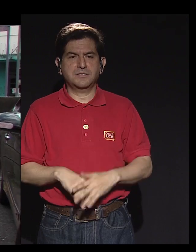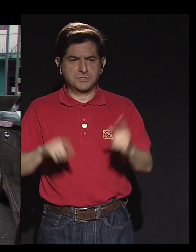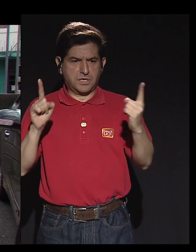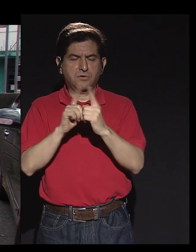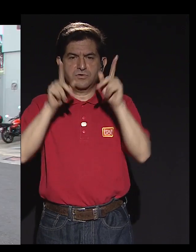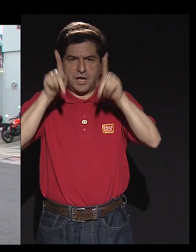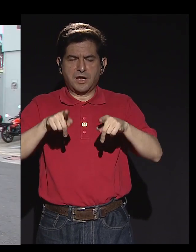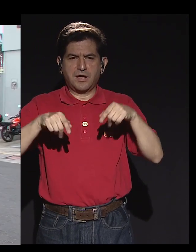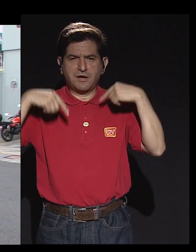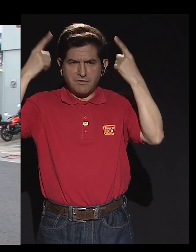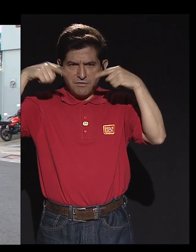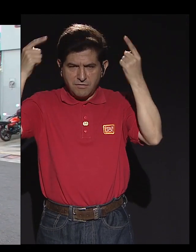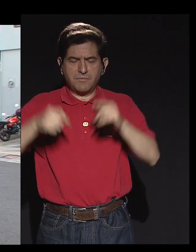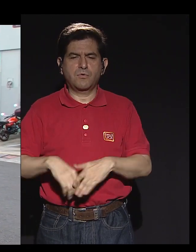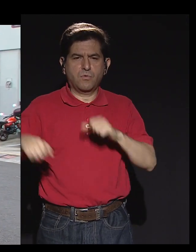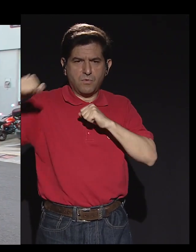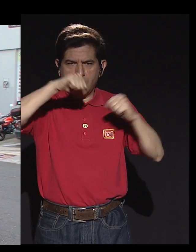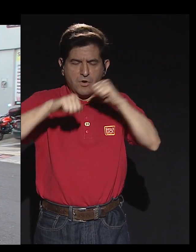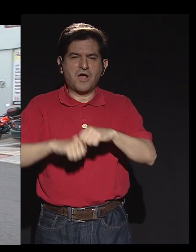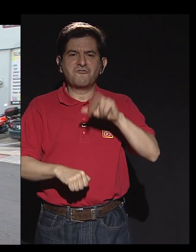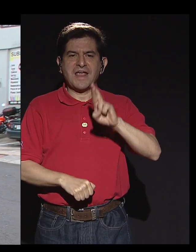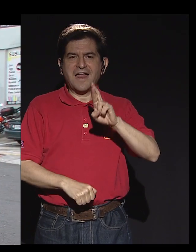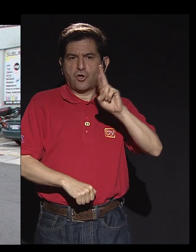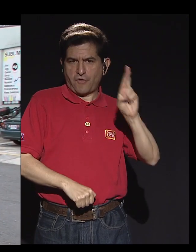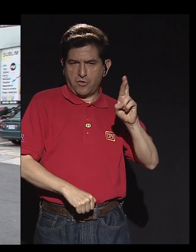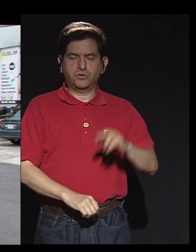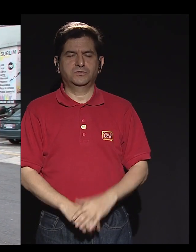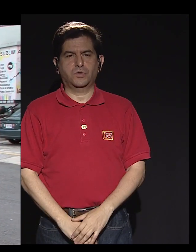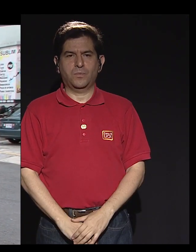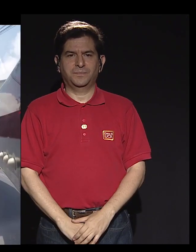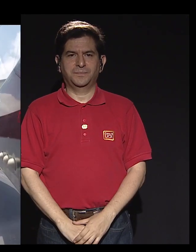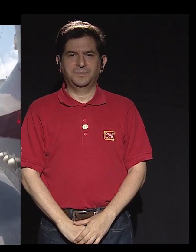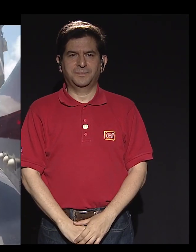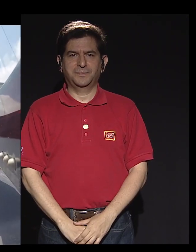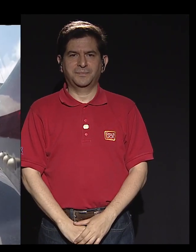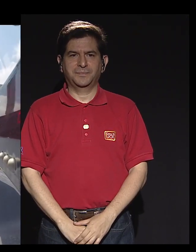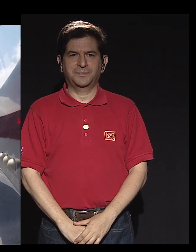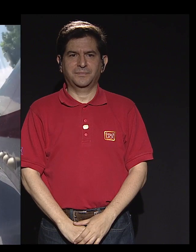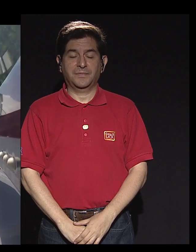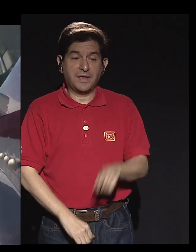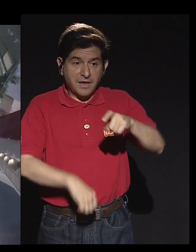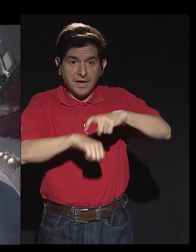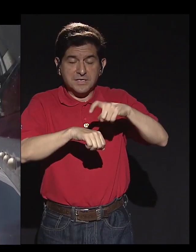hasta encuentros con famosos como el boxeador Ricardo Arredondo. Se montó el